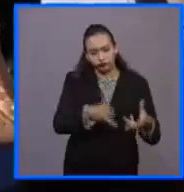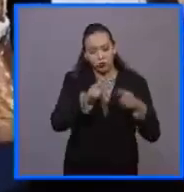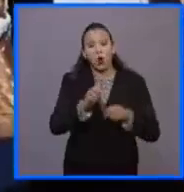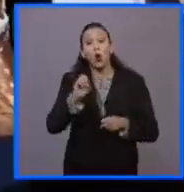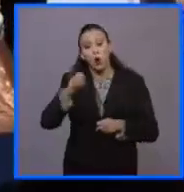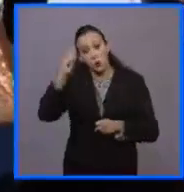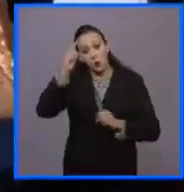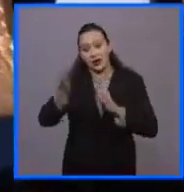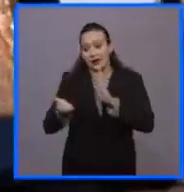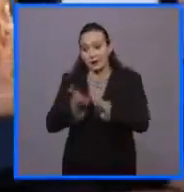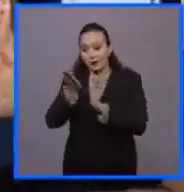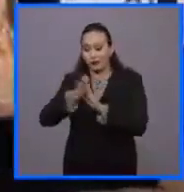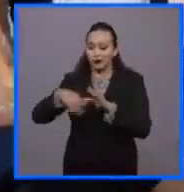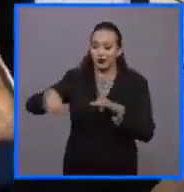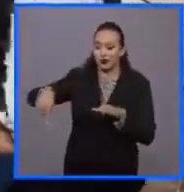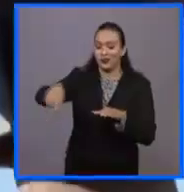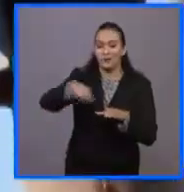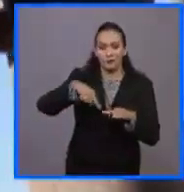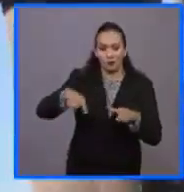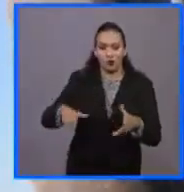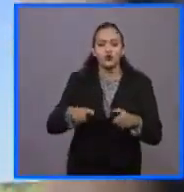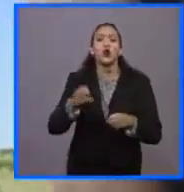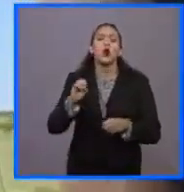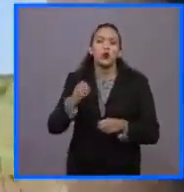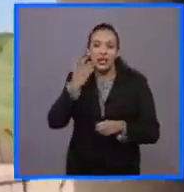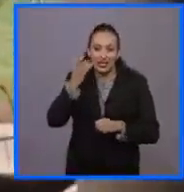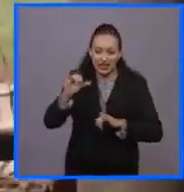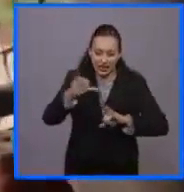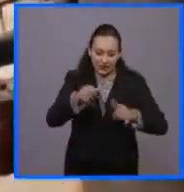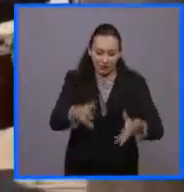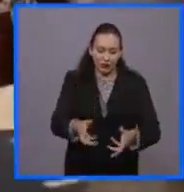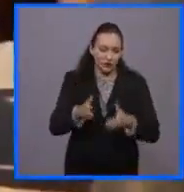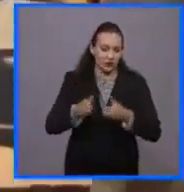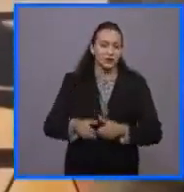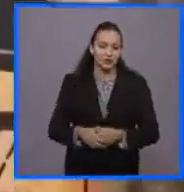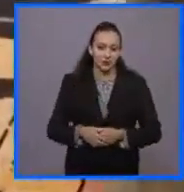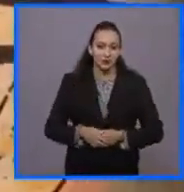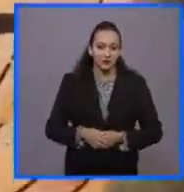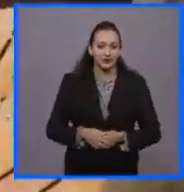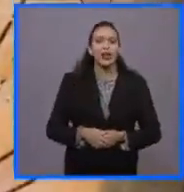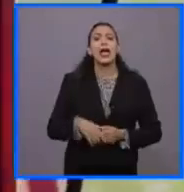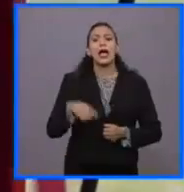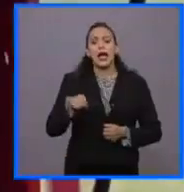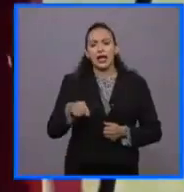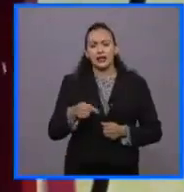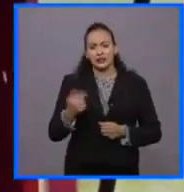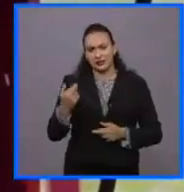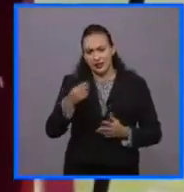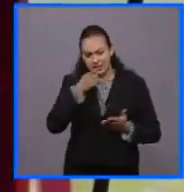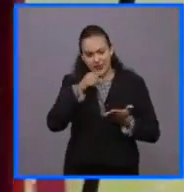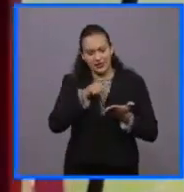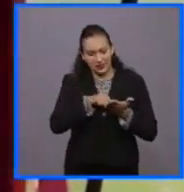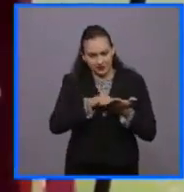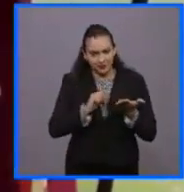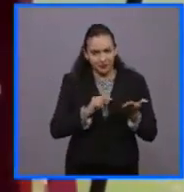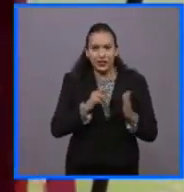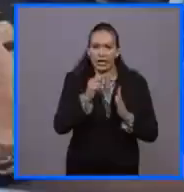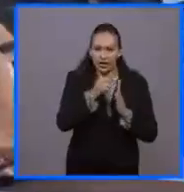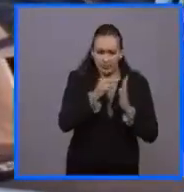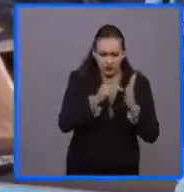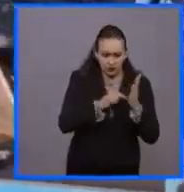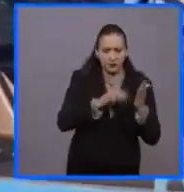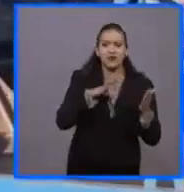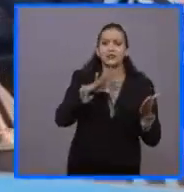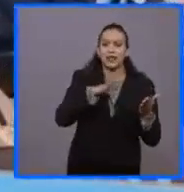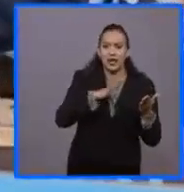remodelación de pozos para la extracción de cualquier hidrocarburo. En la resolución se precisa que al estar relacionadas las normas con la exploración